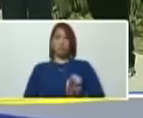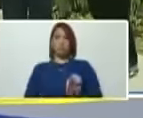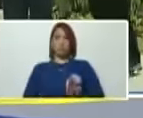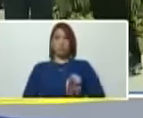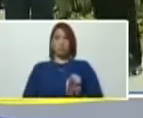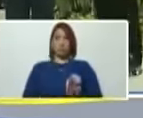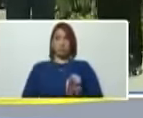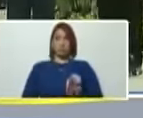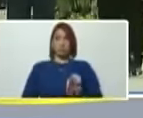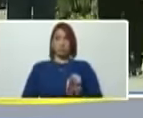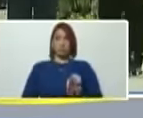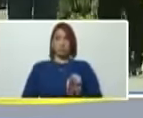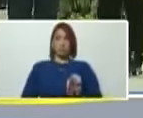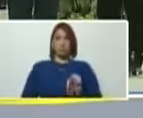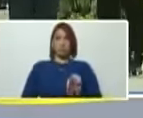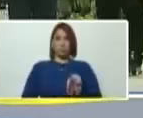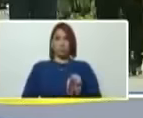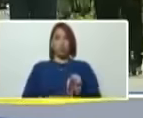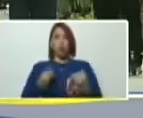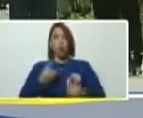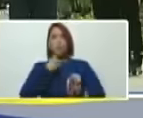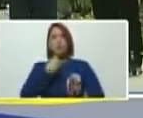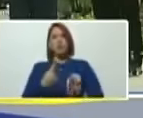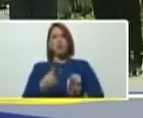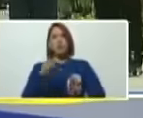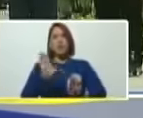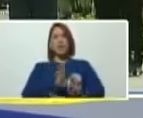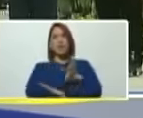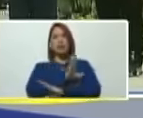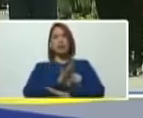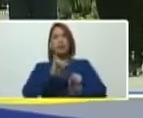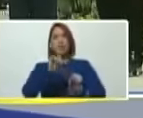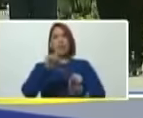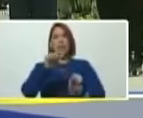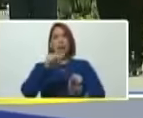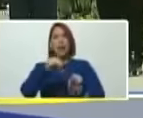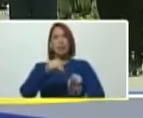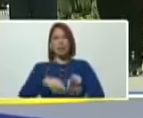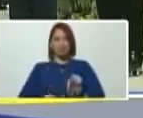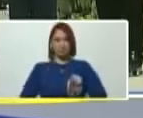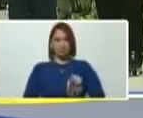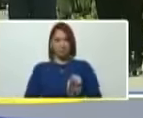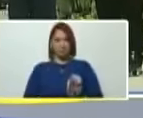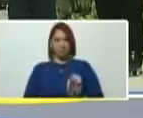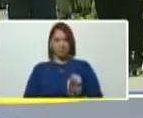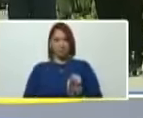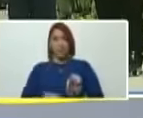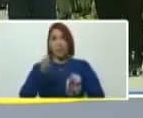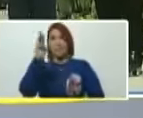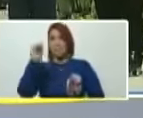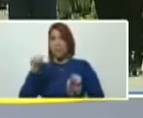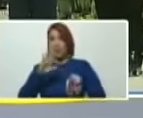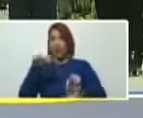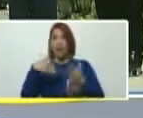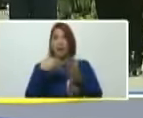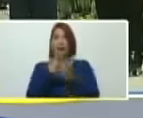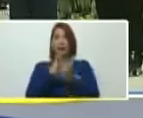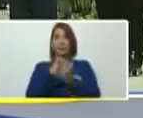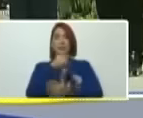Gran Caracas, como dice la canción de Ilan Chester, ¿no? De Petare rumbo a la